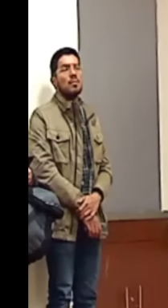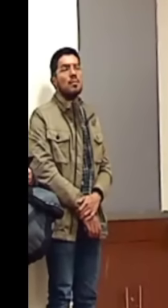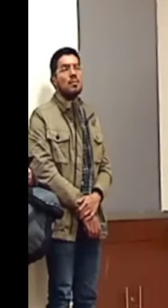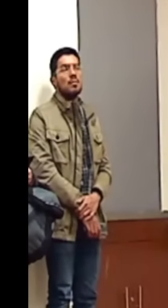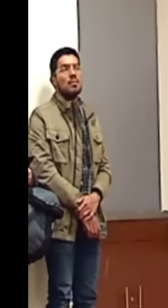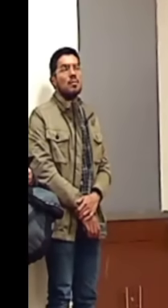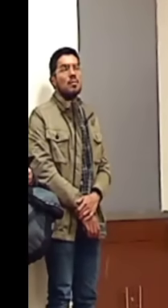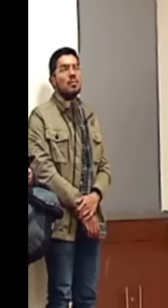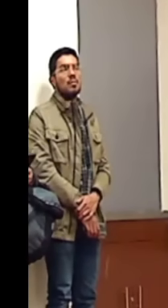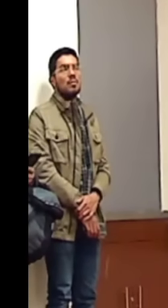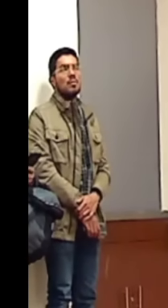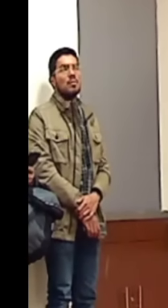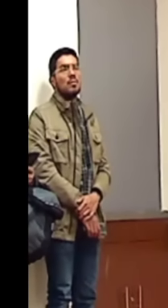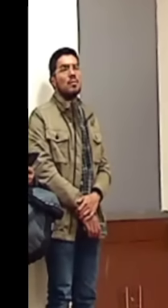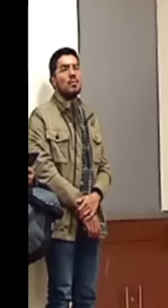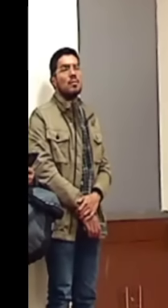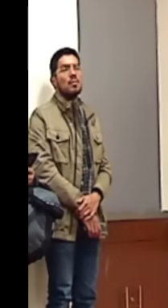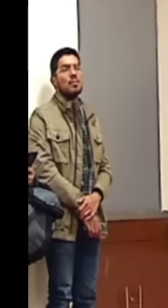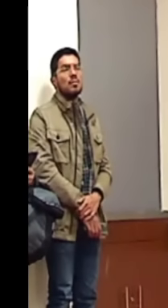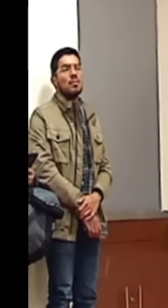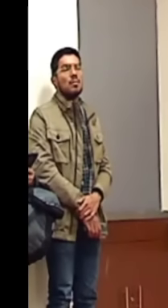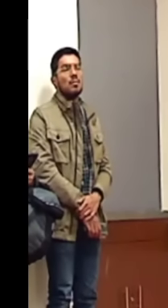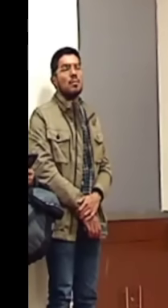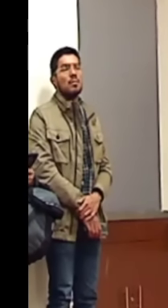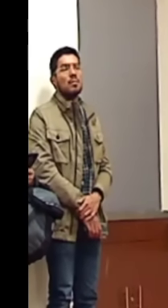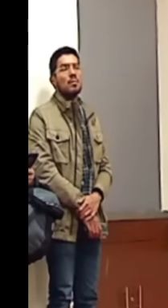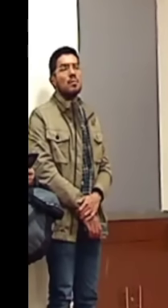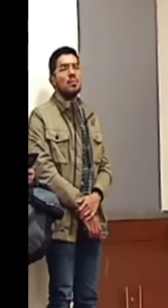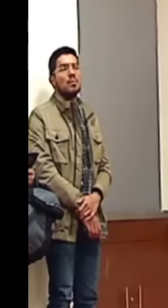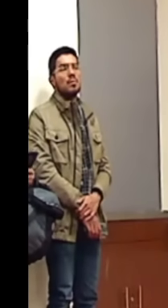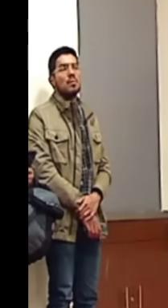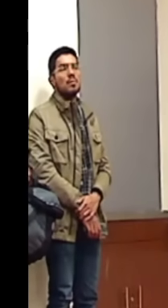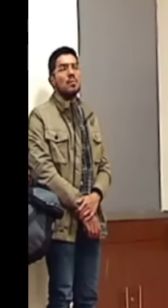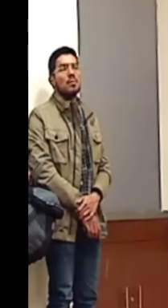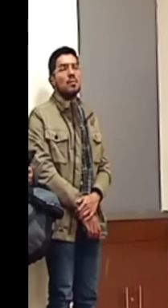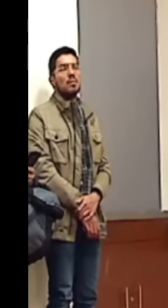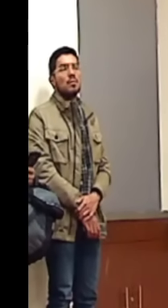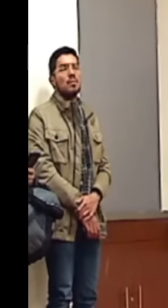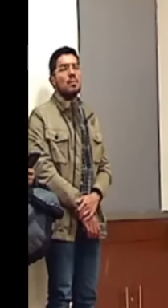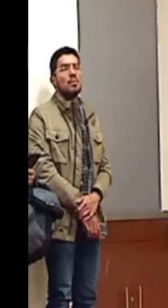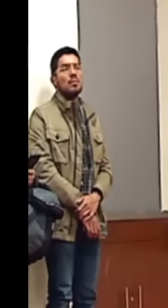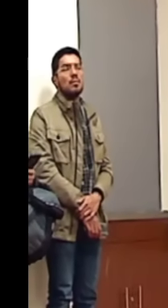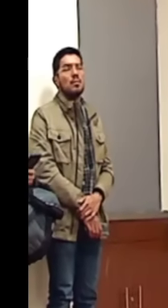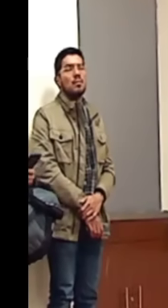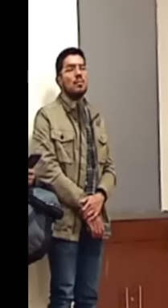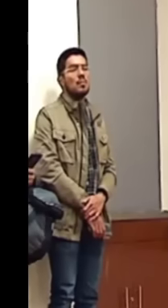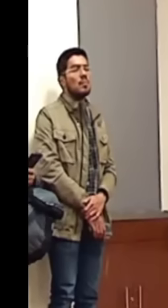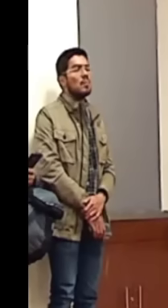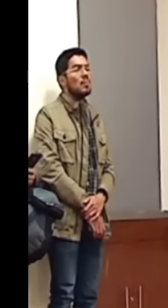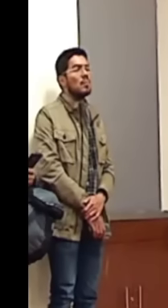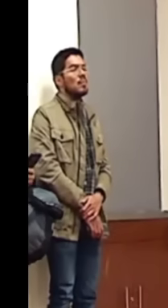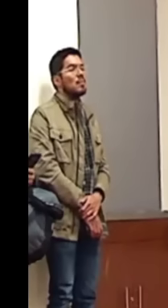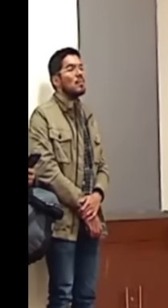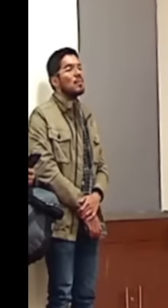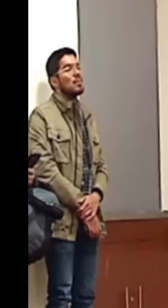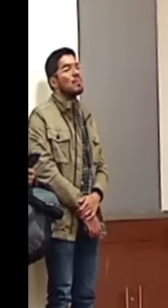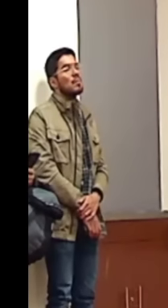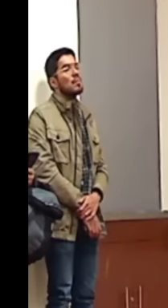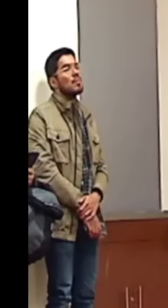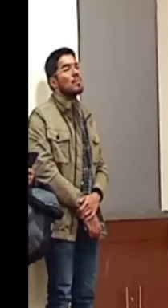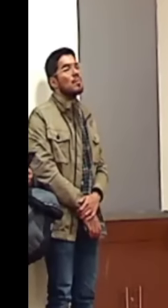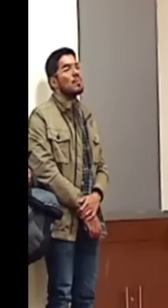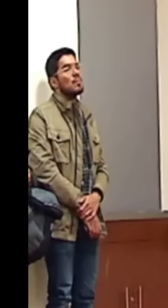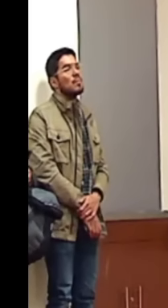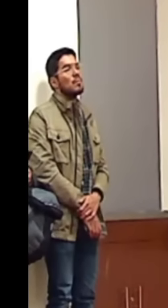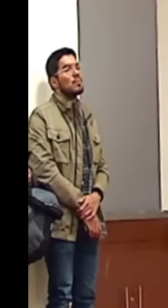revisamos su constitucionalidad. A lo mejor más adelante los jueces dicen, esta reforma respeta los derechos fundamentales de todas las personas, no